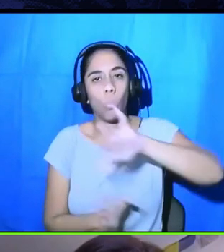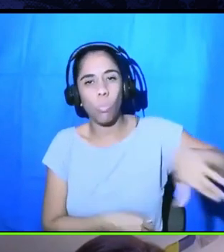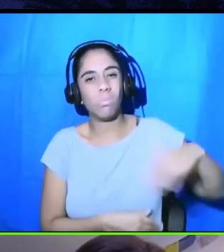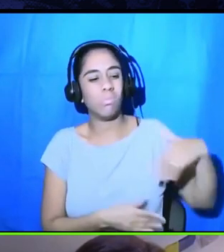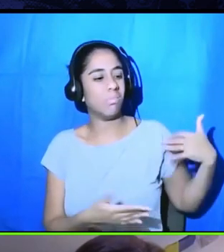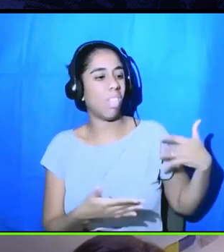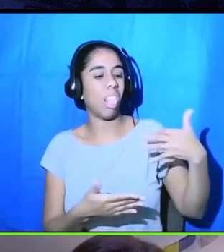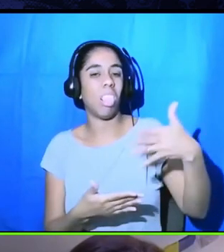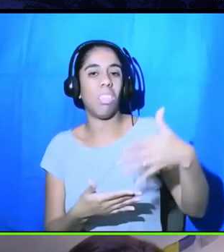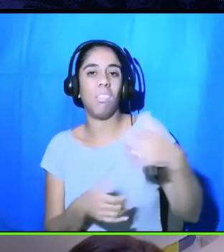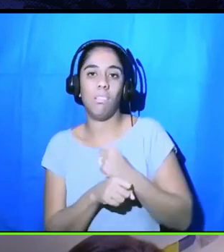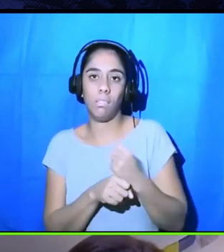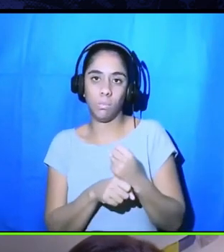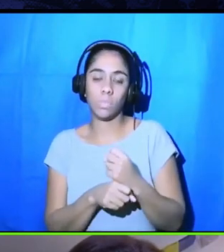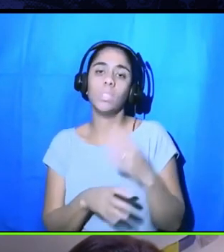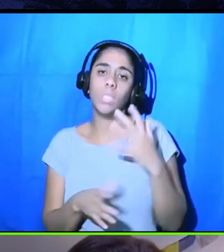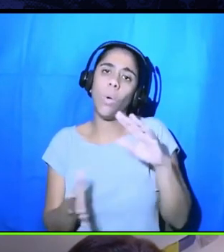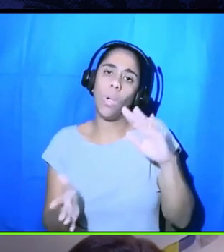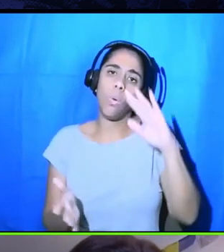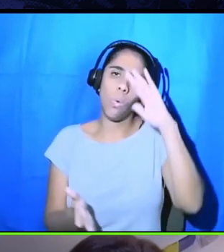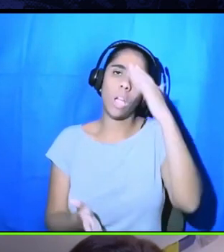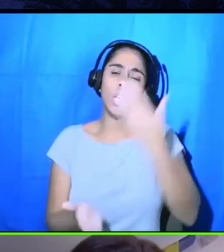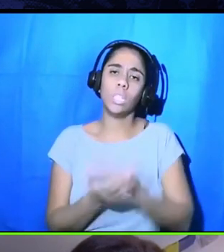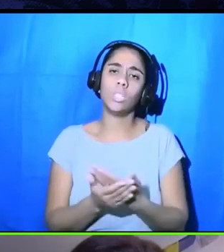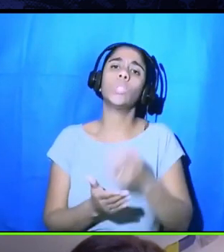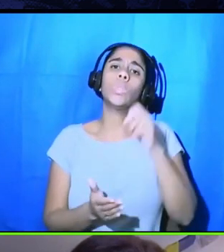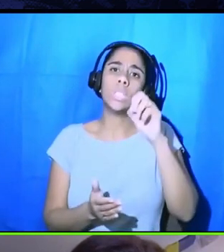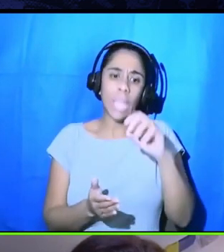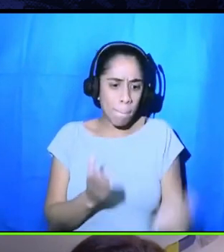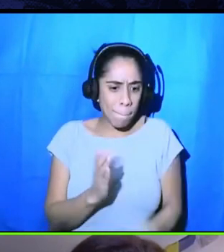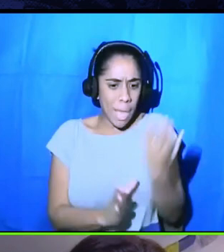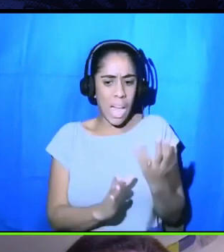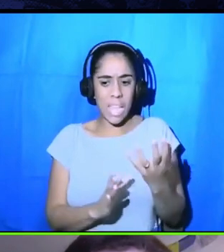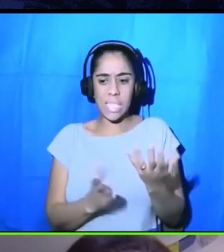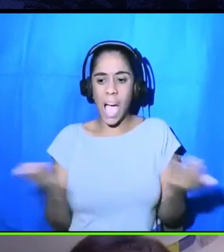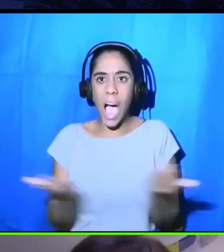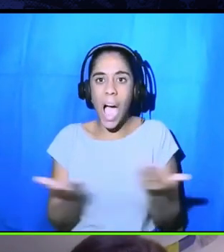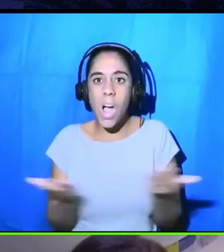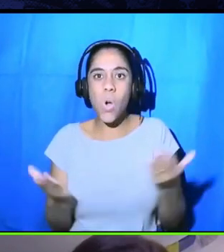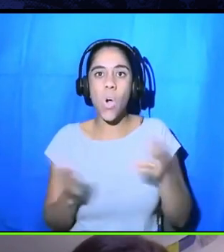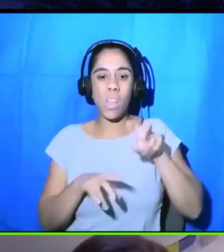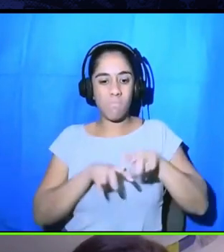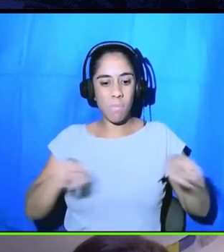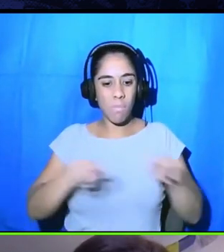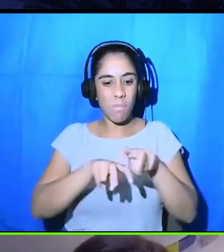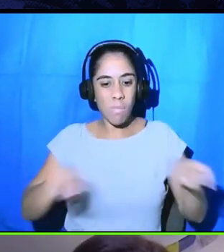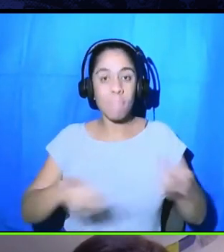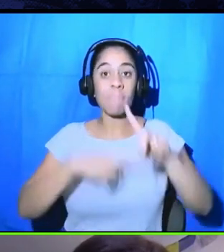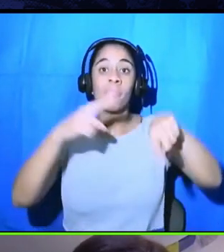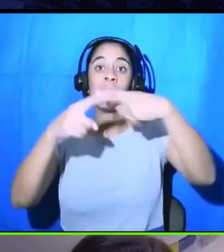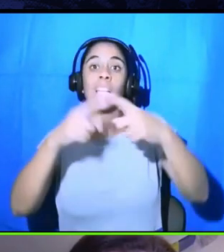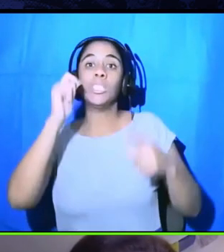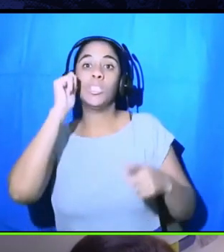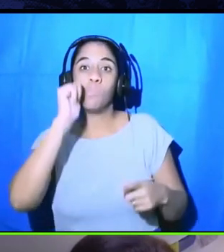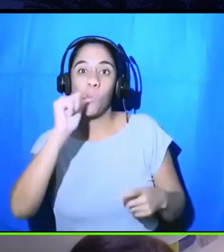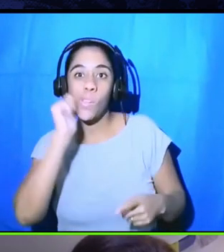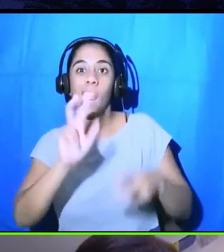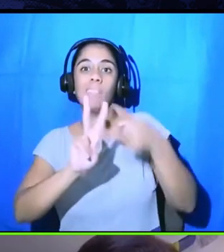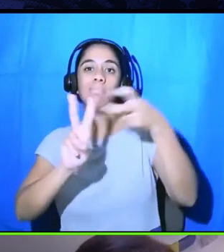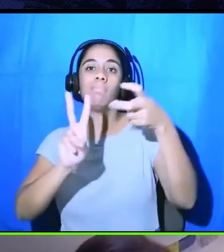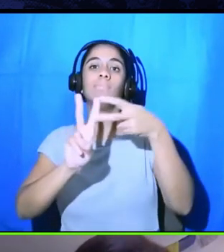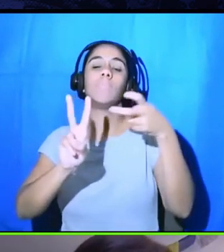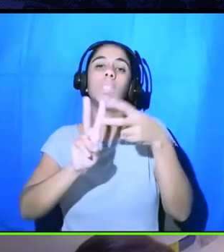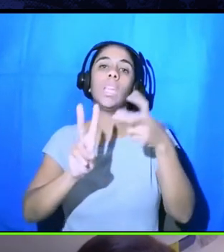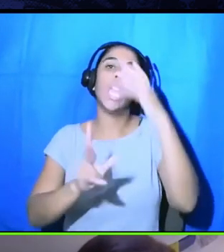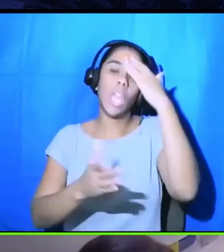mujeres en los escaños indígenas va a traer un análisis muy importante a la hora de dialogar en